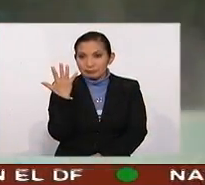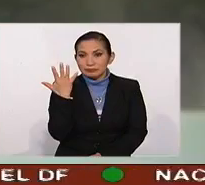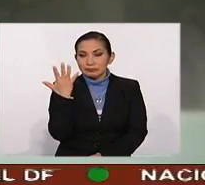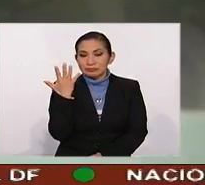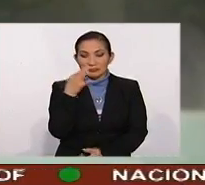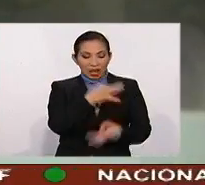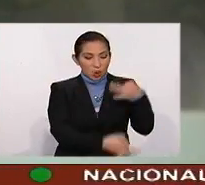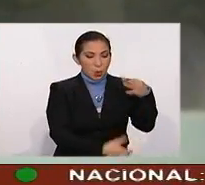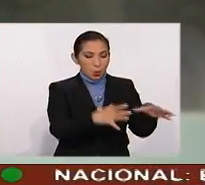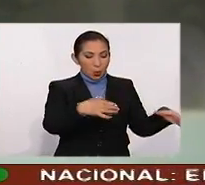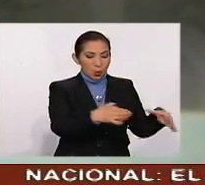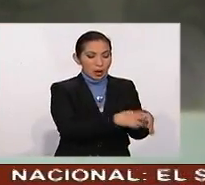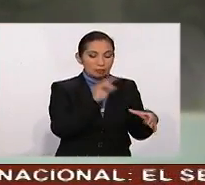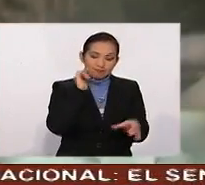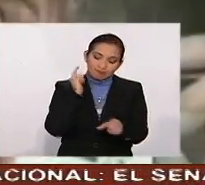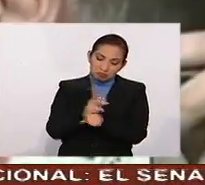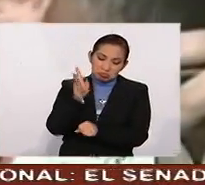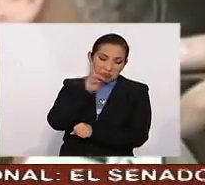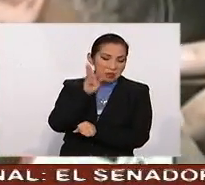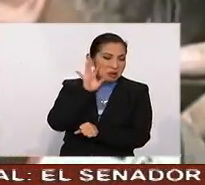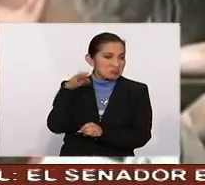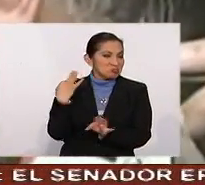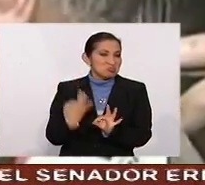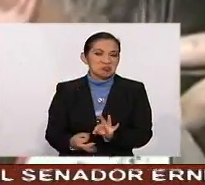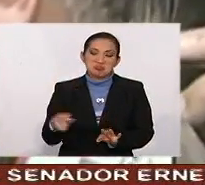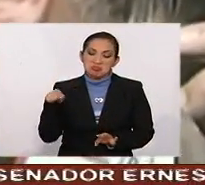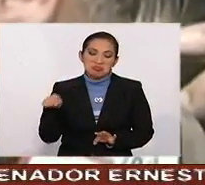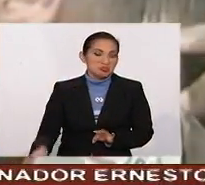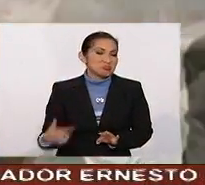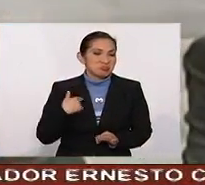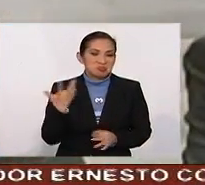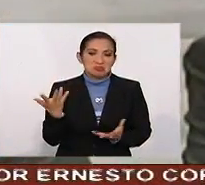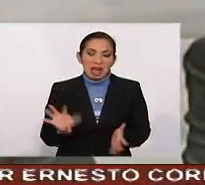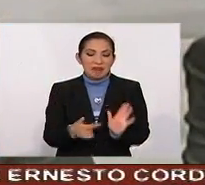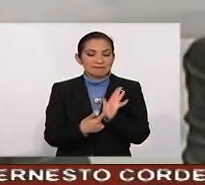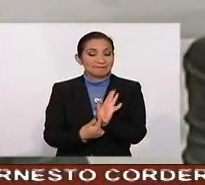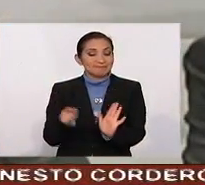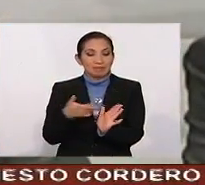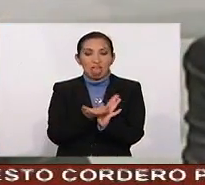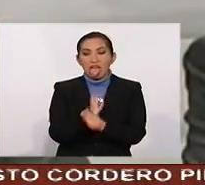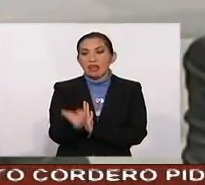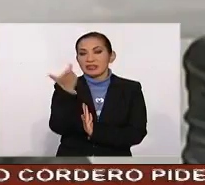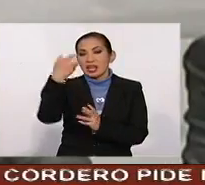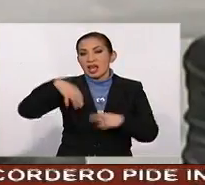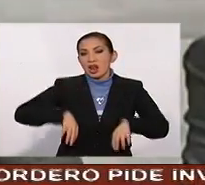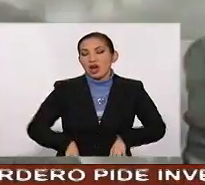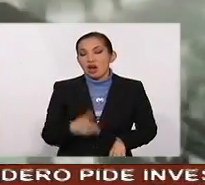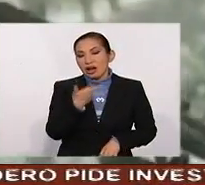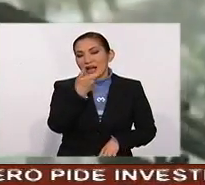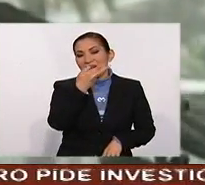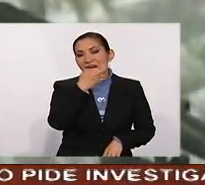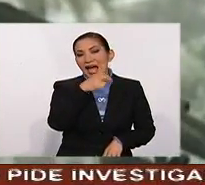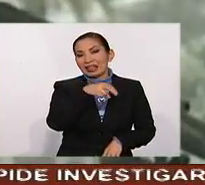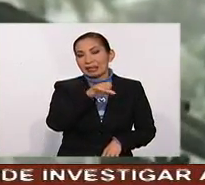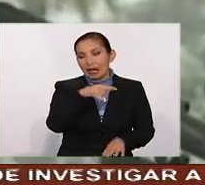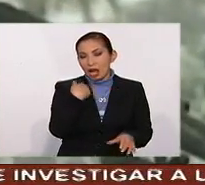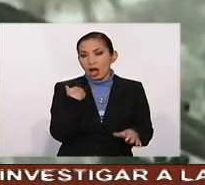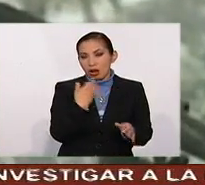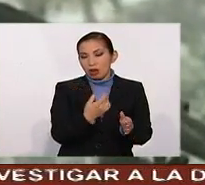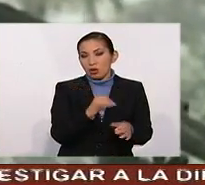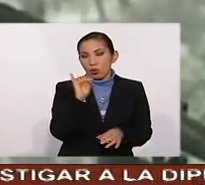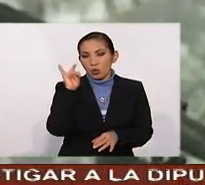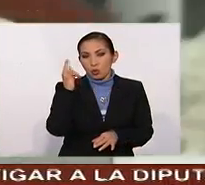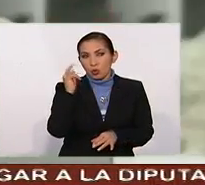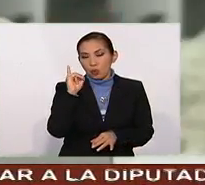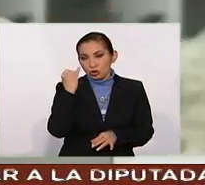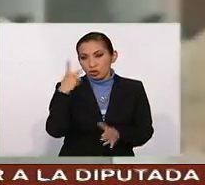Los jueces de distrito encontraron elementos suficientes que acreditan el desvío. Granier se encuentra recluido desde junio